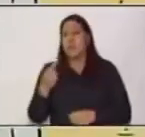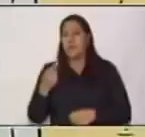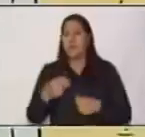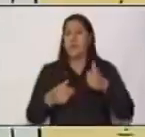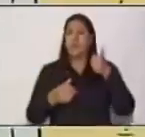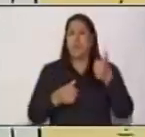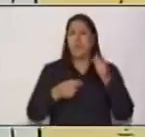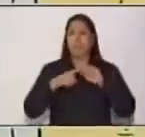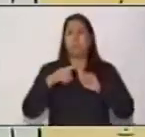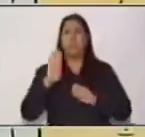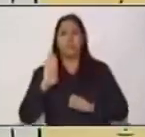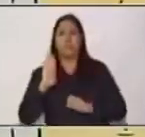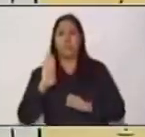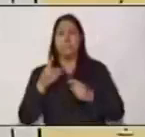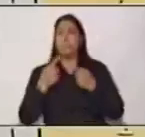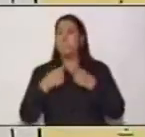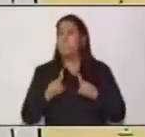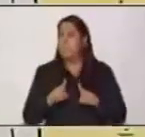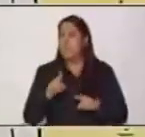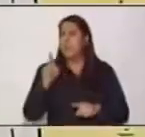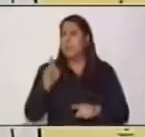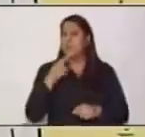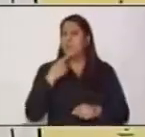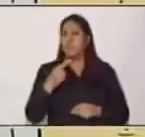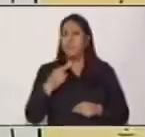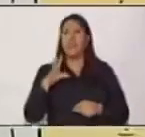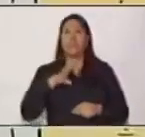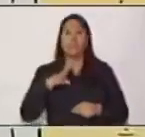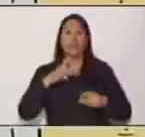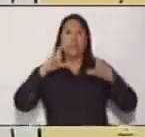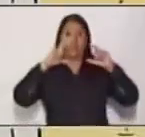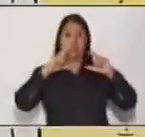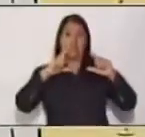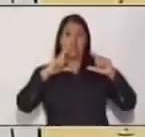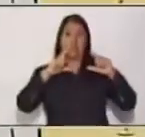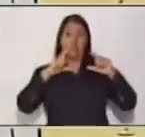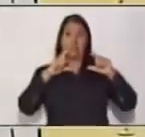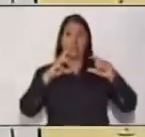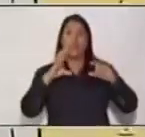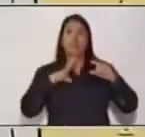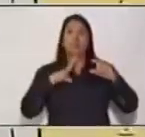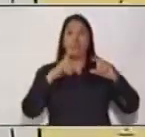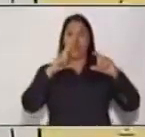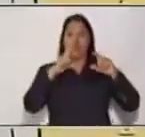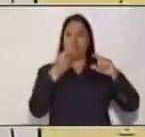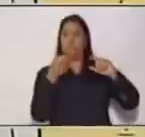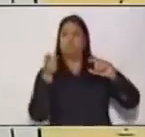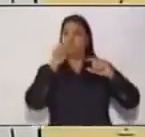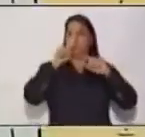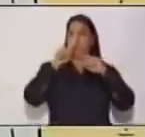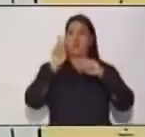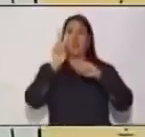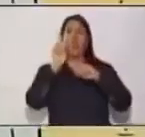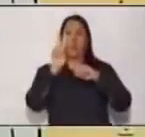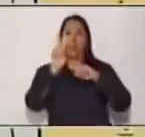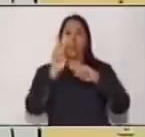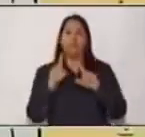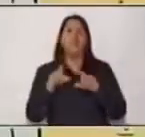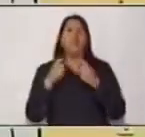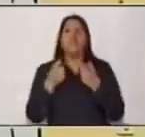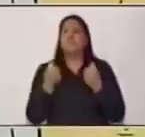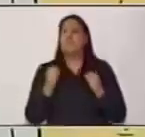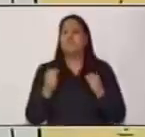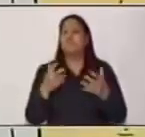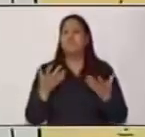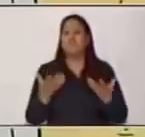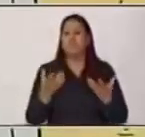B, pero este producto está entre paréntesis y afectado por un cuadrado. ¿Qué vamos a hacer cuando aparece